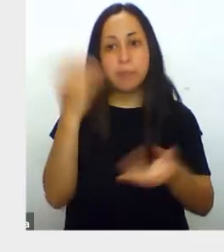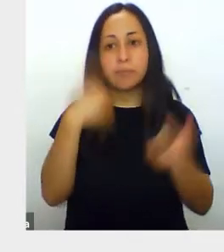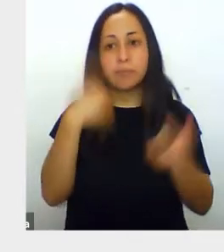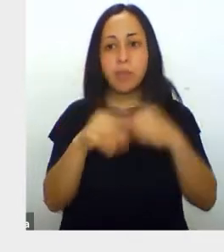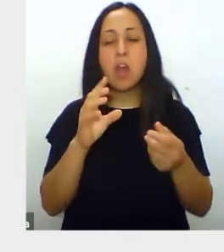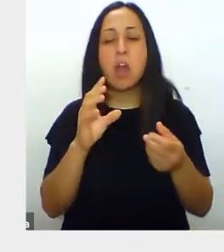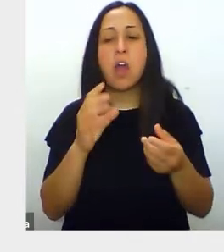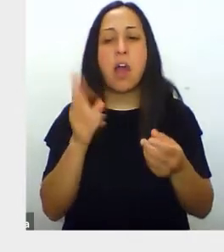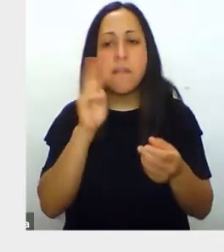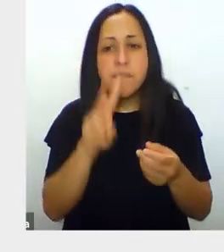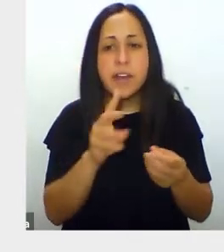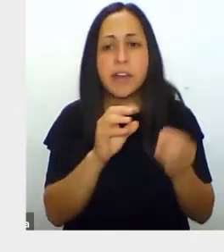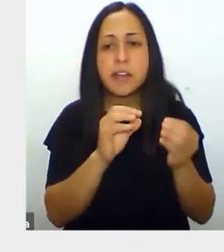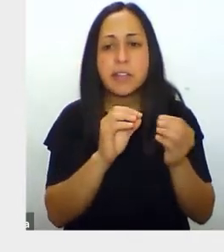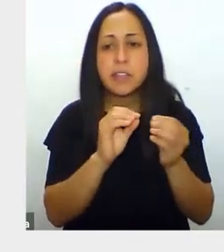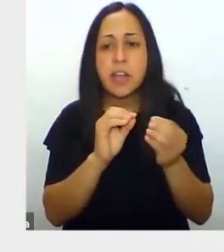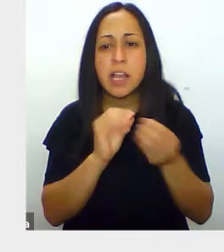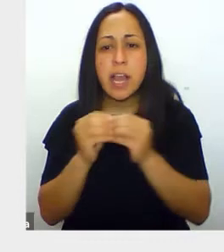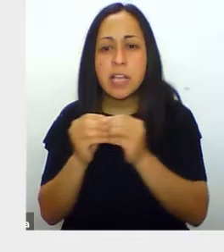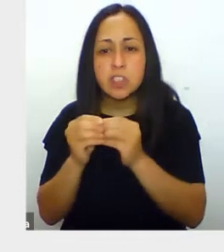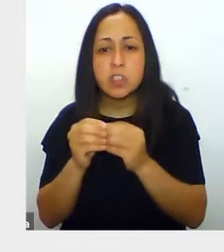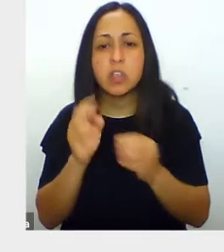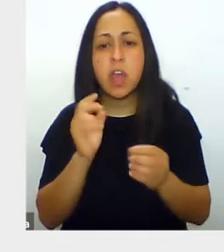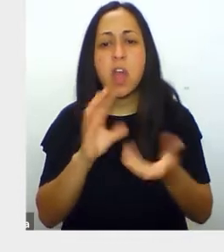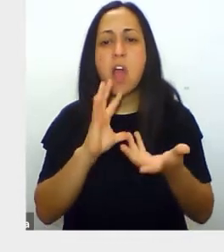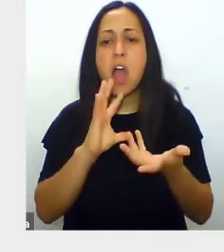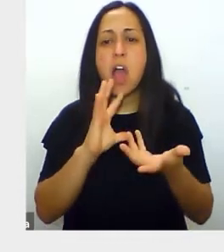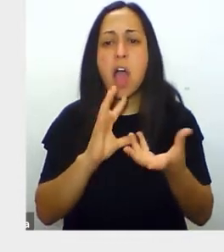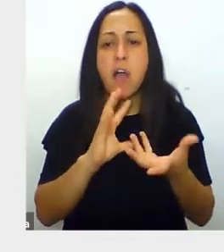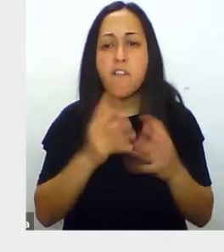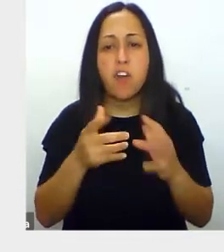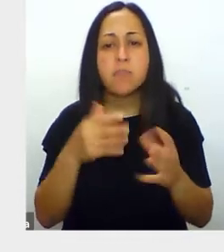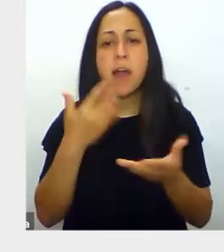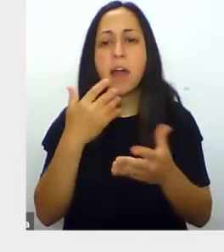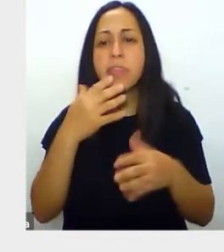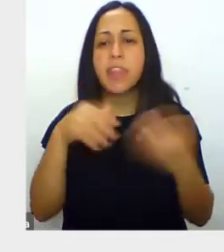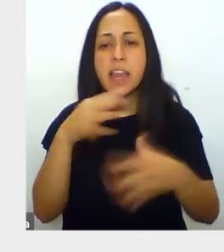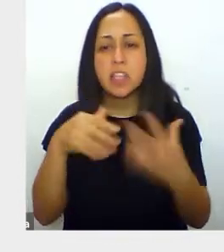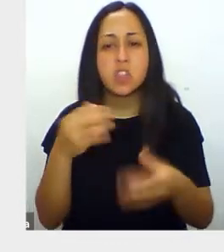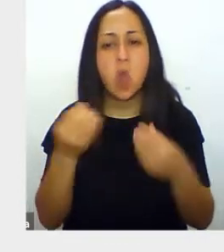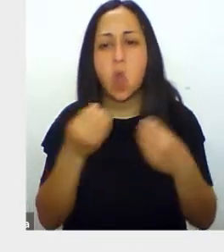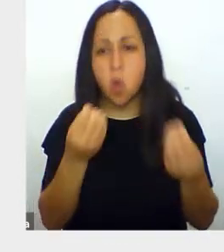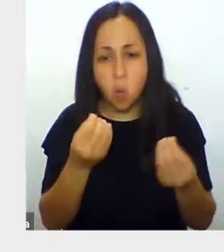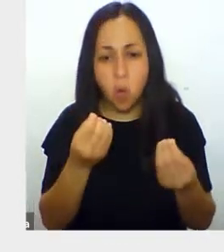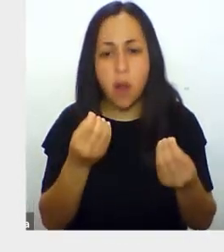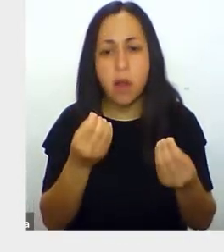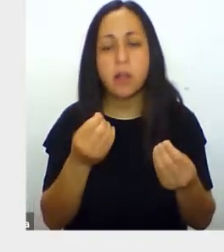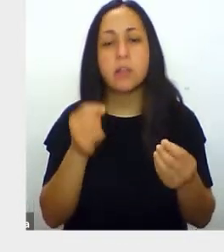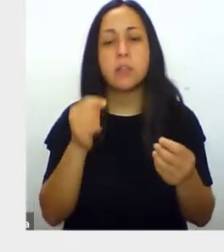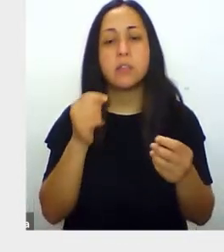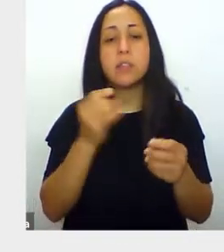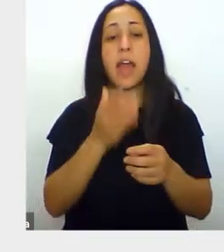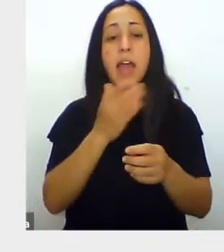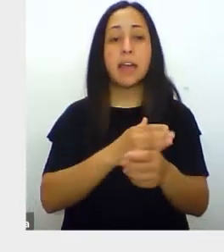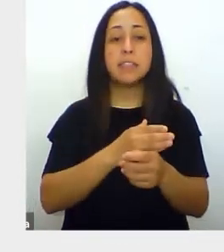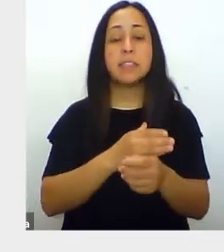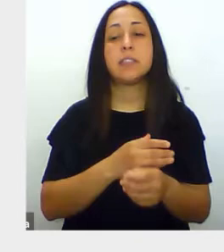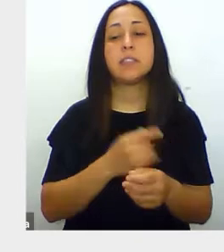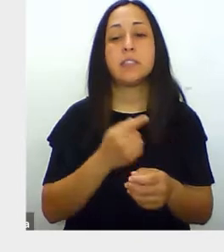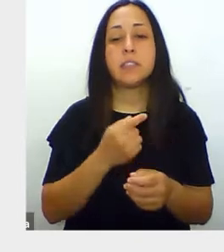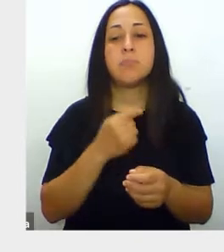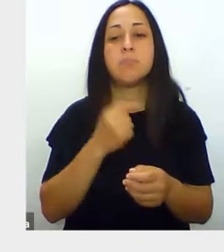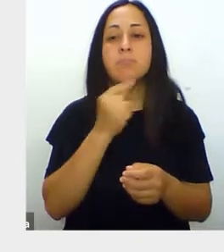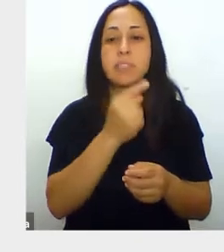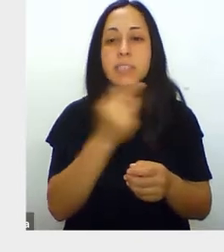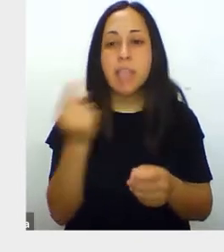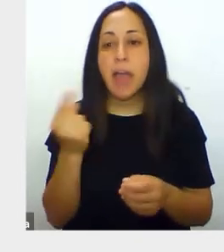los tipos de agresiones se dan en cada uno de estos casos. Así como mencioné en el video anterior,